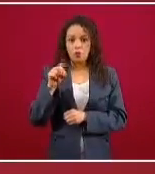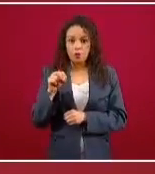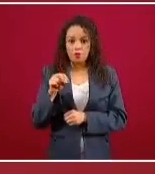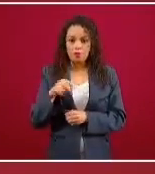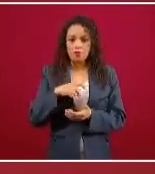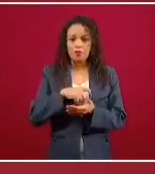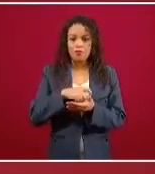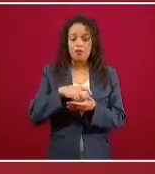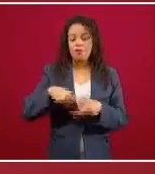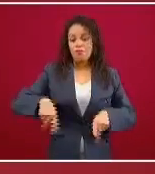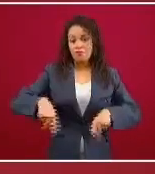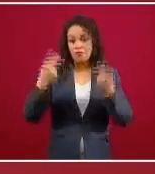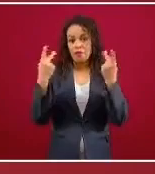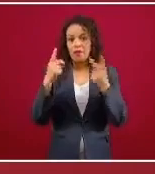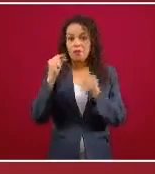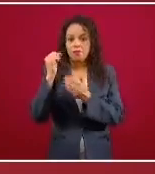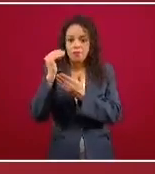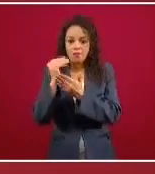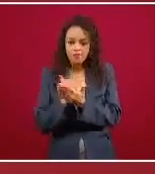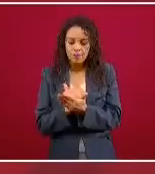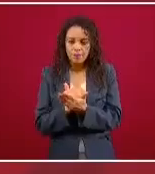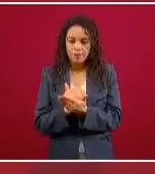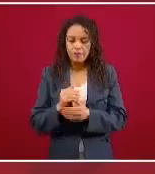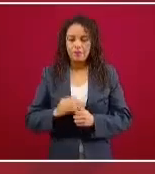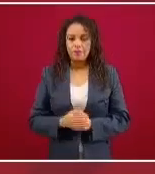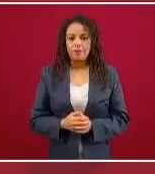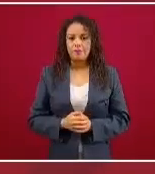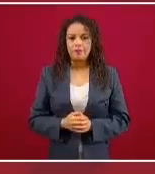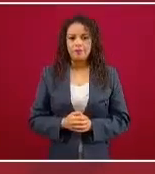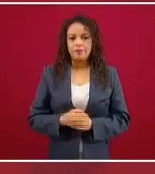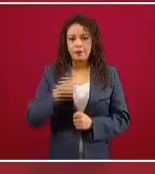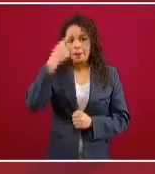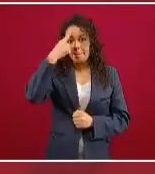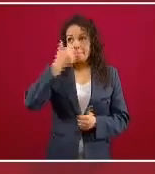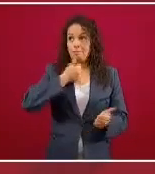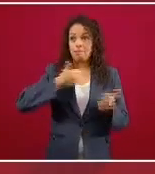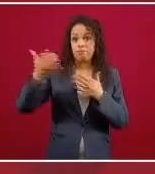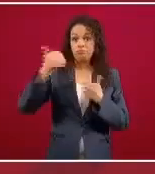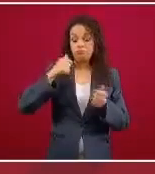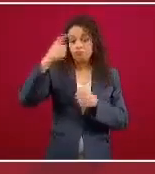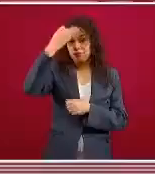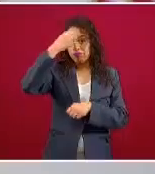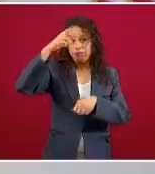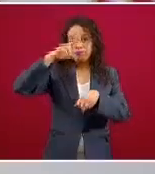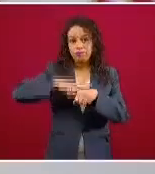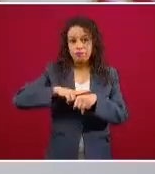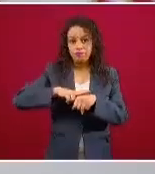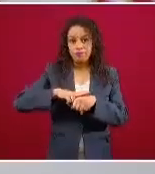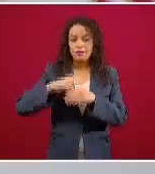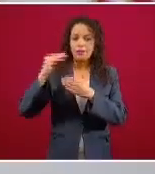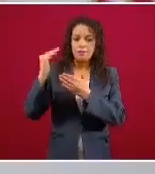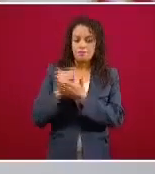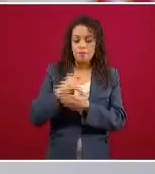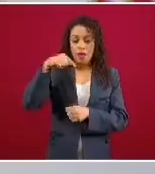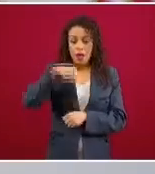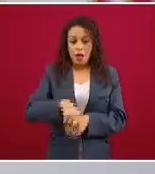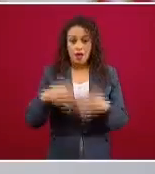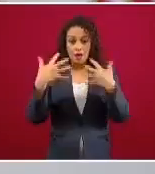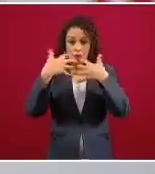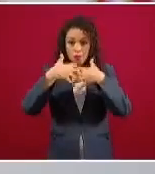menos petróleo crudo en el extranjero, y al producir